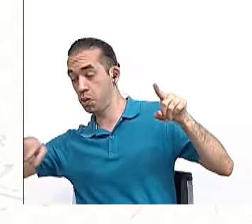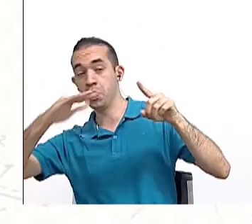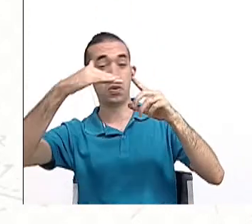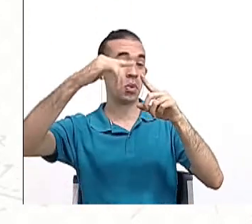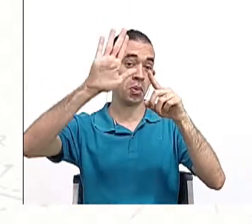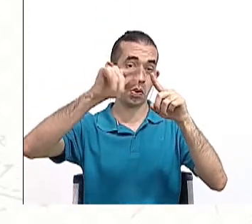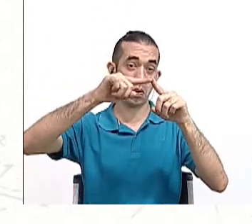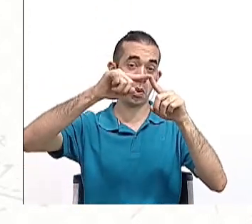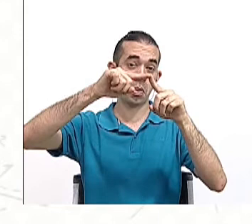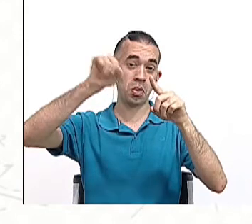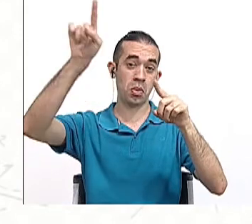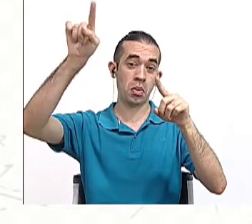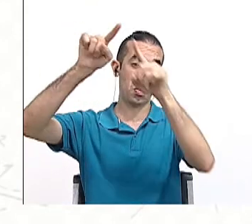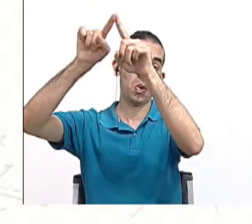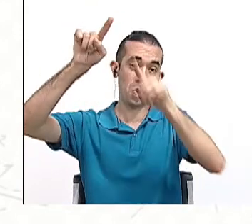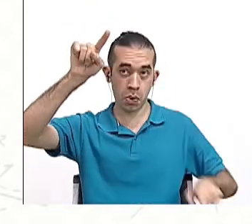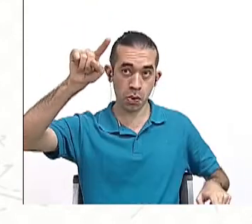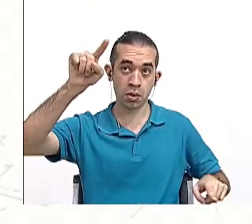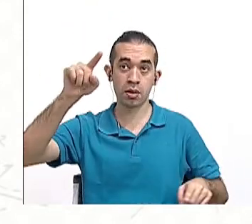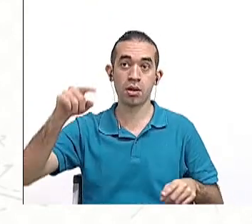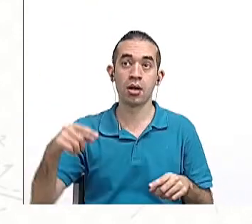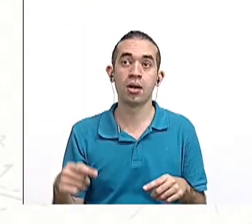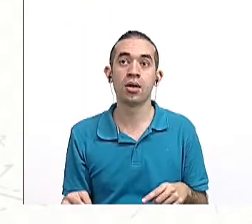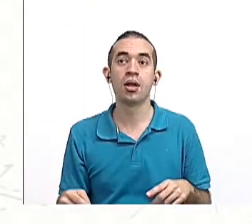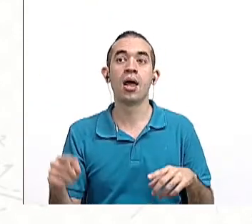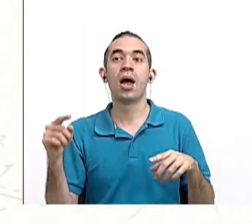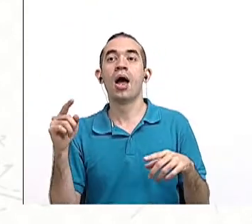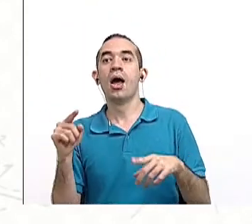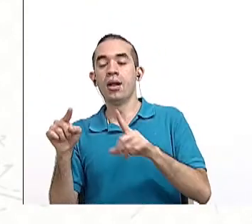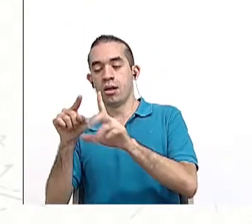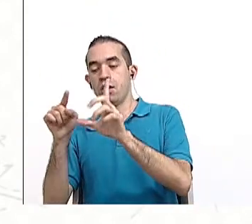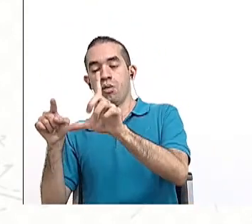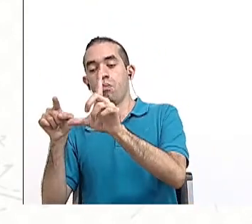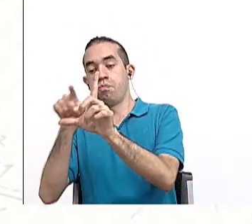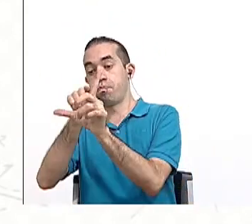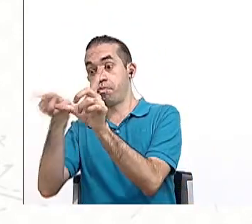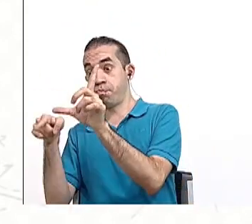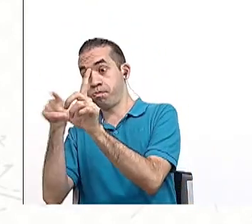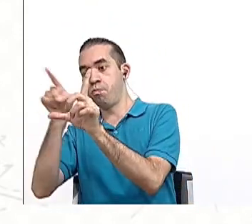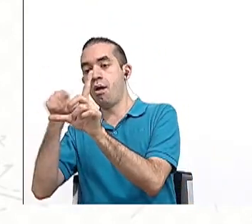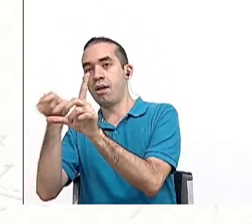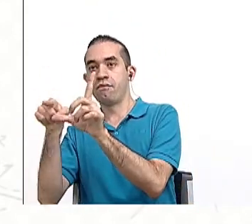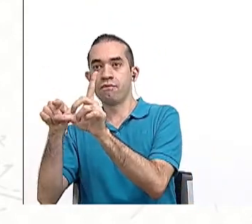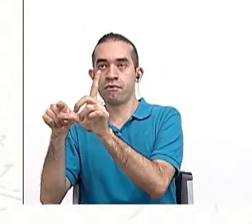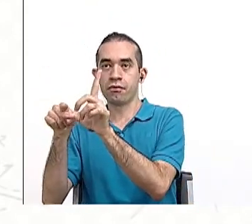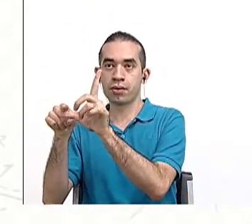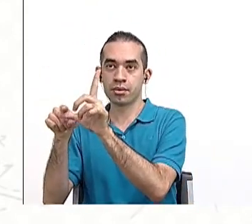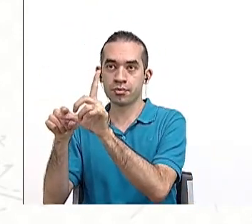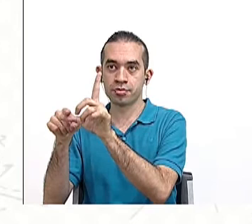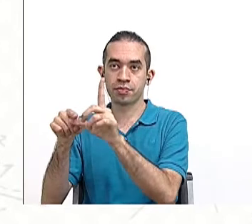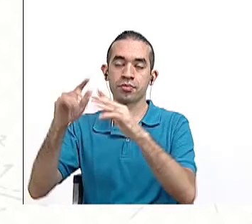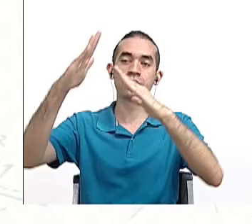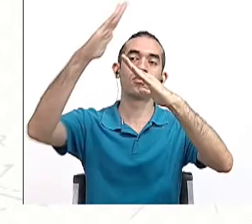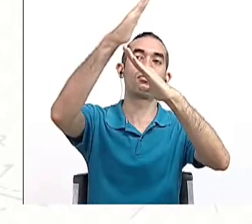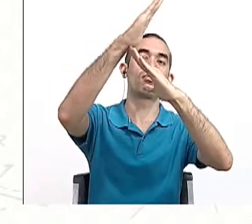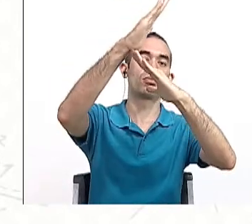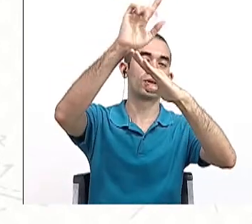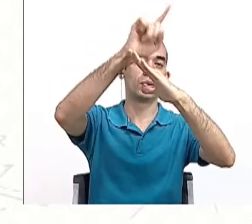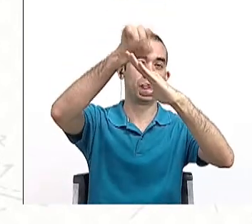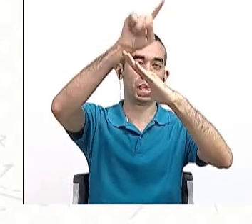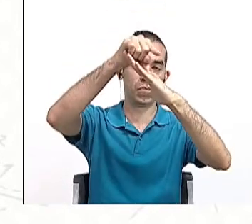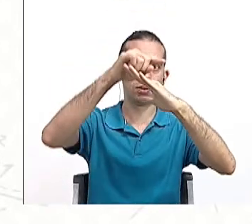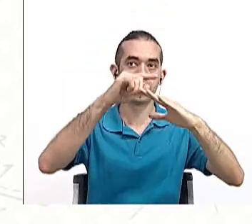dirán profe no hay ningún valor de algún ángulo tranquilos pasito a pasito y todo sale muy